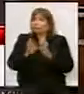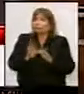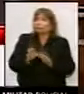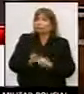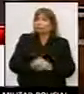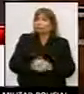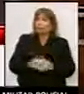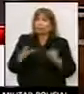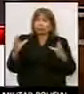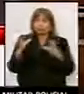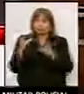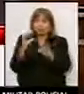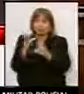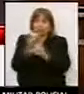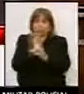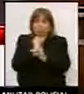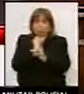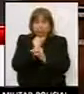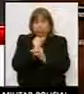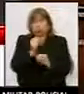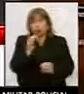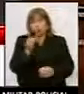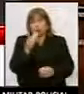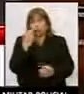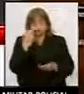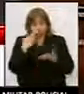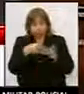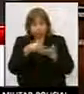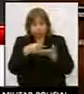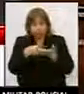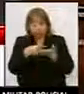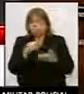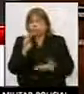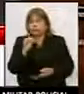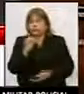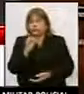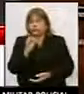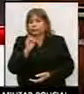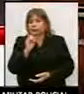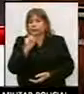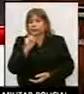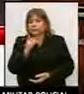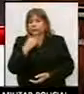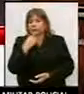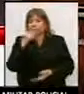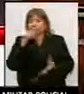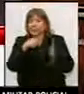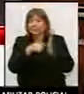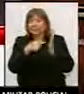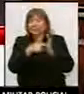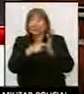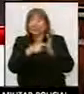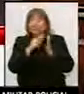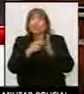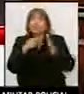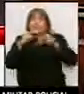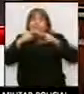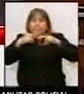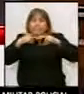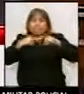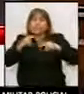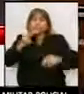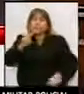de la conclusión de la moción. Si ustedes revisan la conclusión de la moción, ahí plantean hacer una investigación desde el